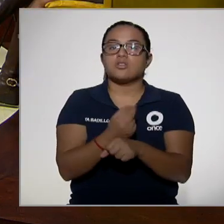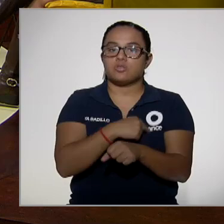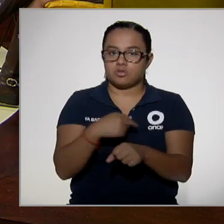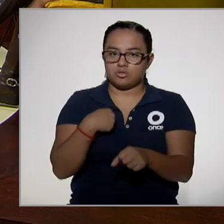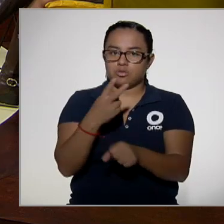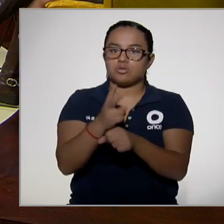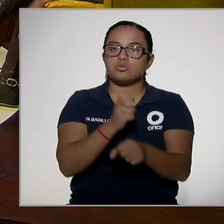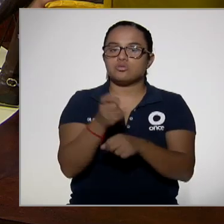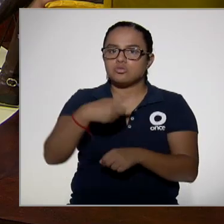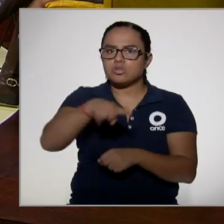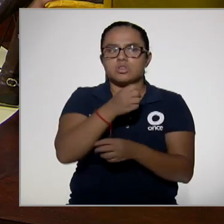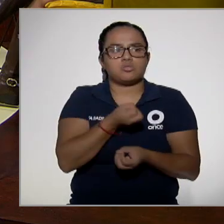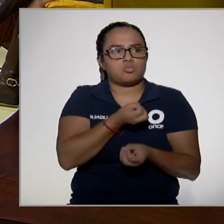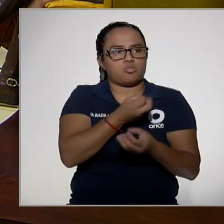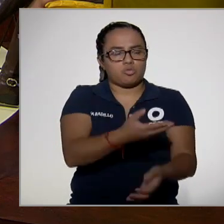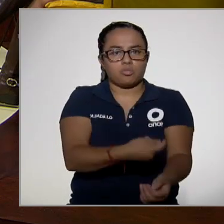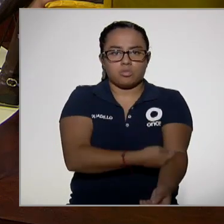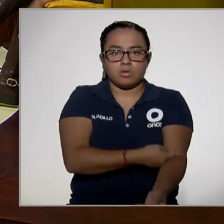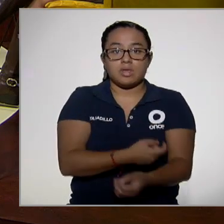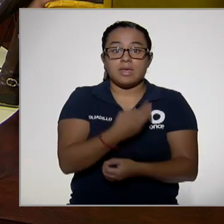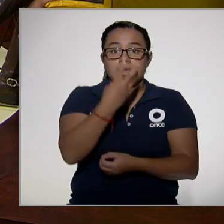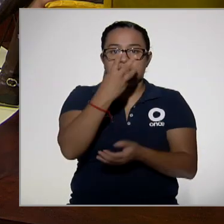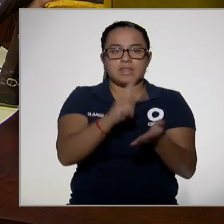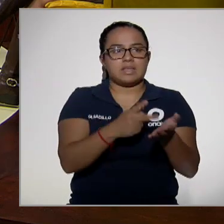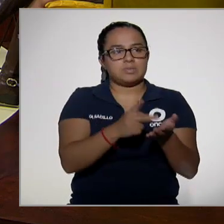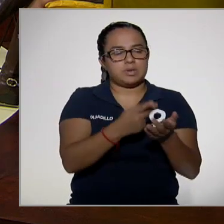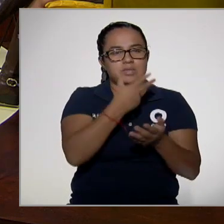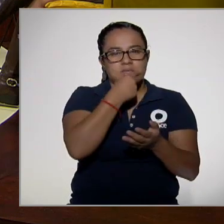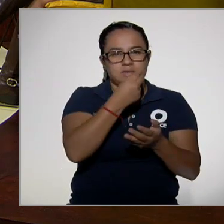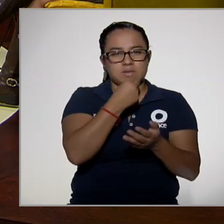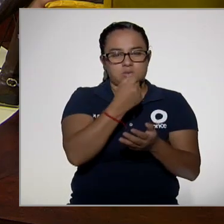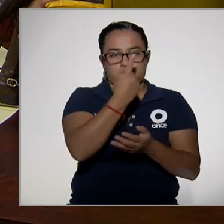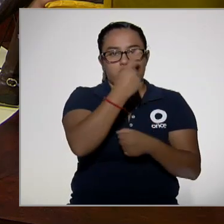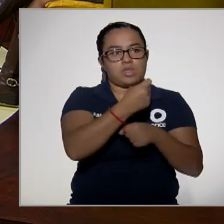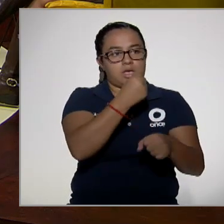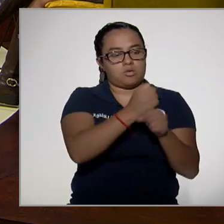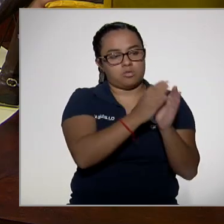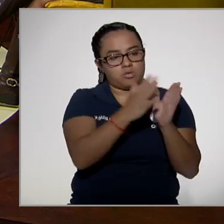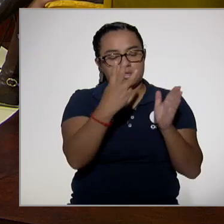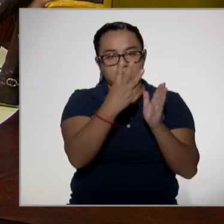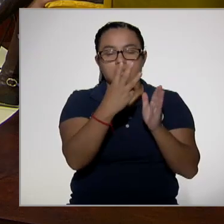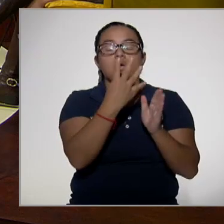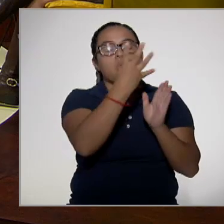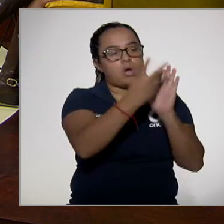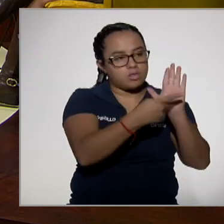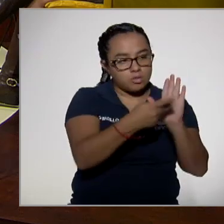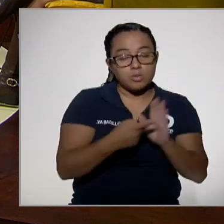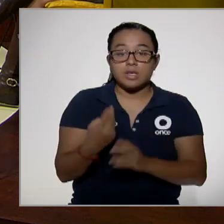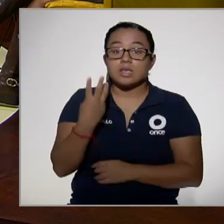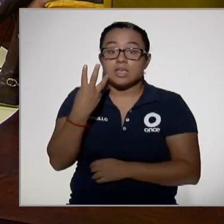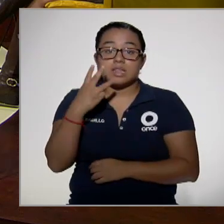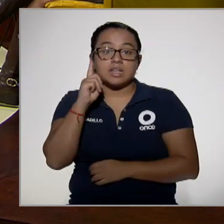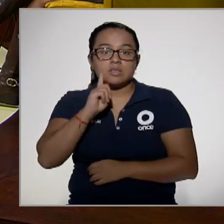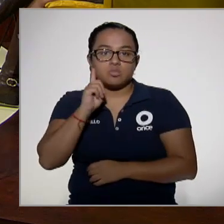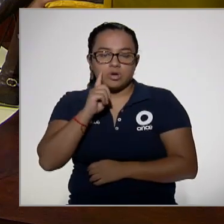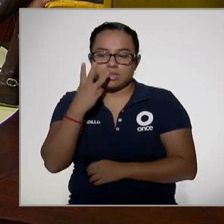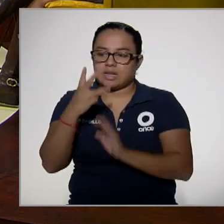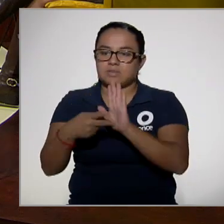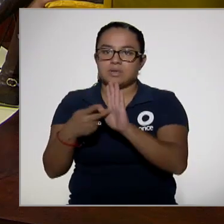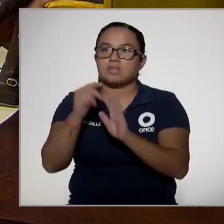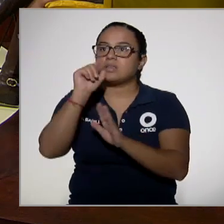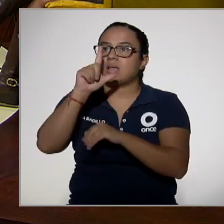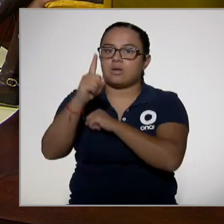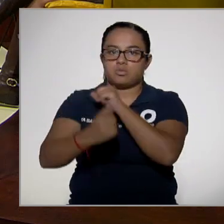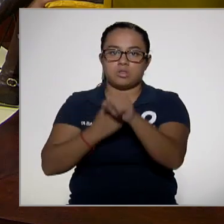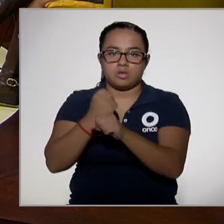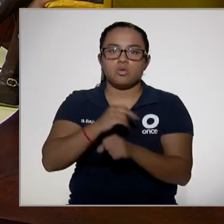altruistamente hasta tres veces los varones al año y hasta cuatro veces los varones tres veces las mujeres al año ok no te va a dar